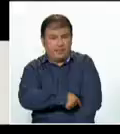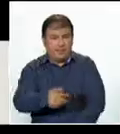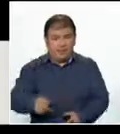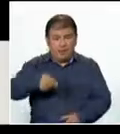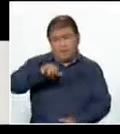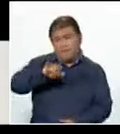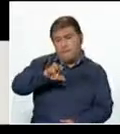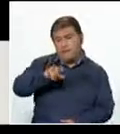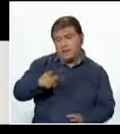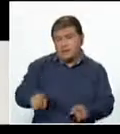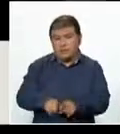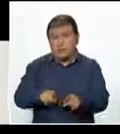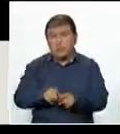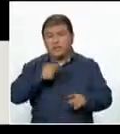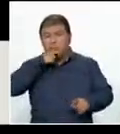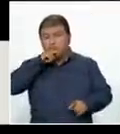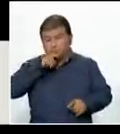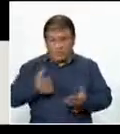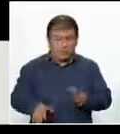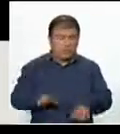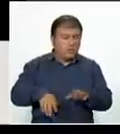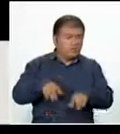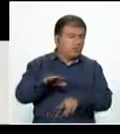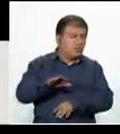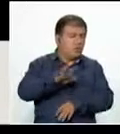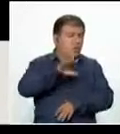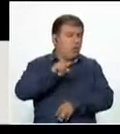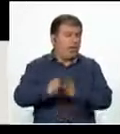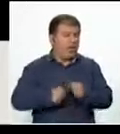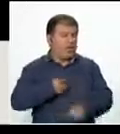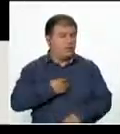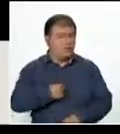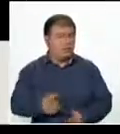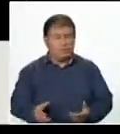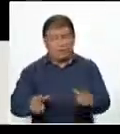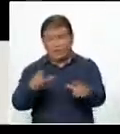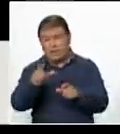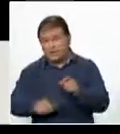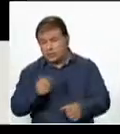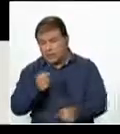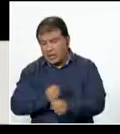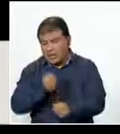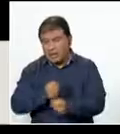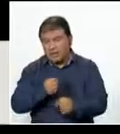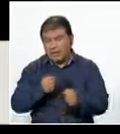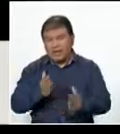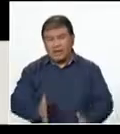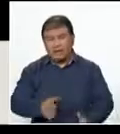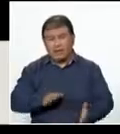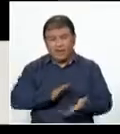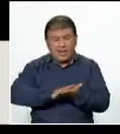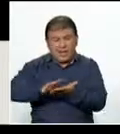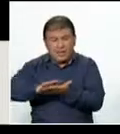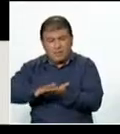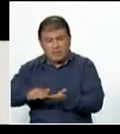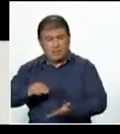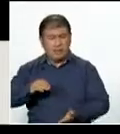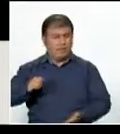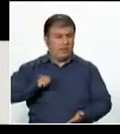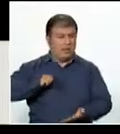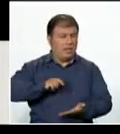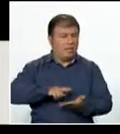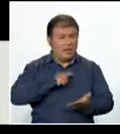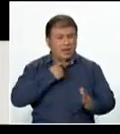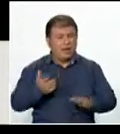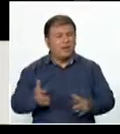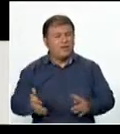como aparentemente serían esa señora de aproximadamente unos 50 años. Sobre la persona que ha fallecido, la trabajadora de limpieza, lamentablemente a ella ha